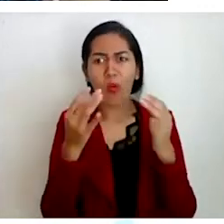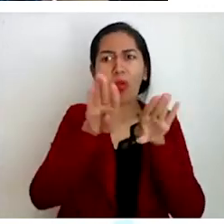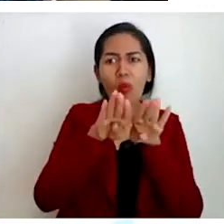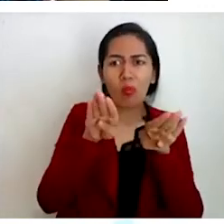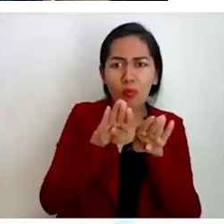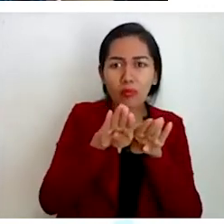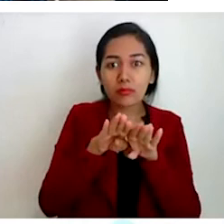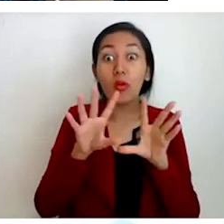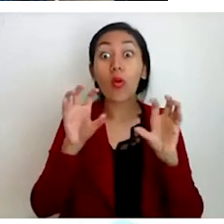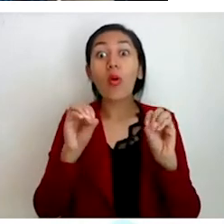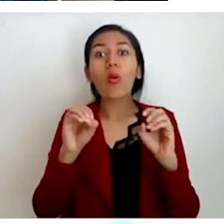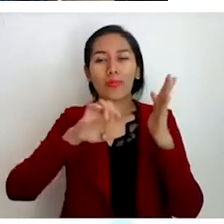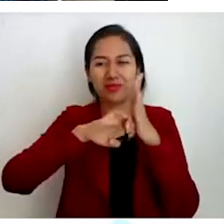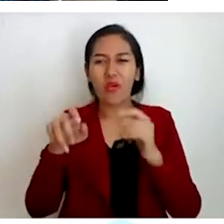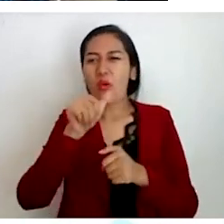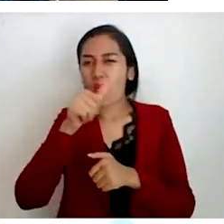encierro?